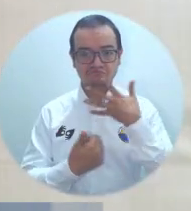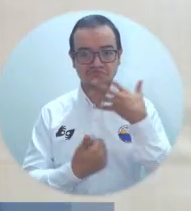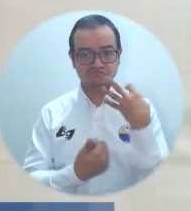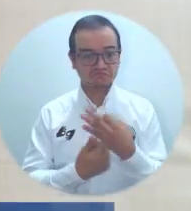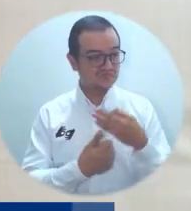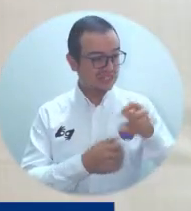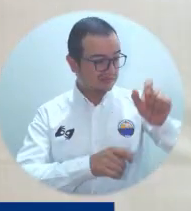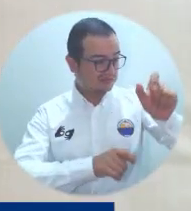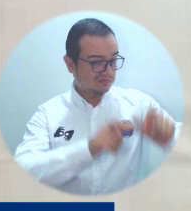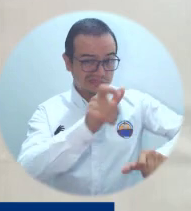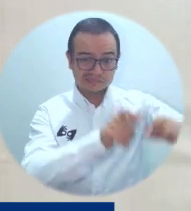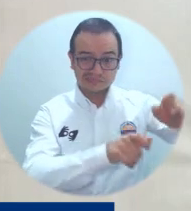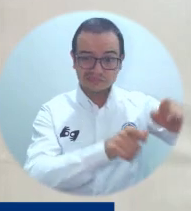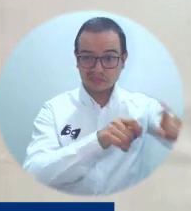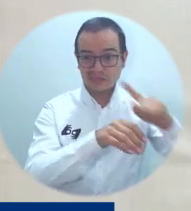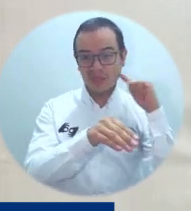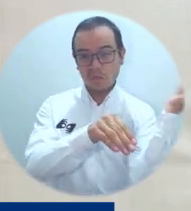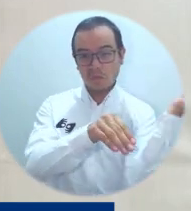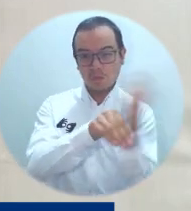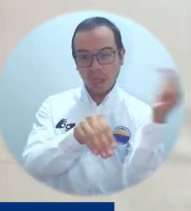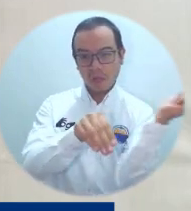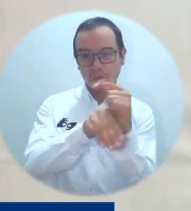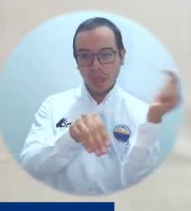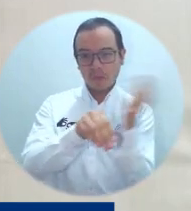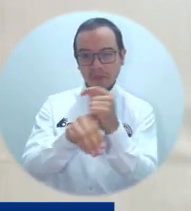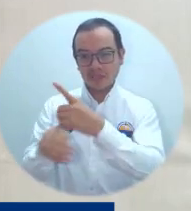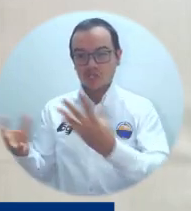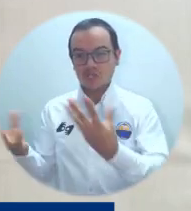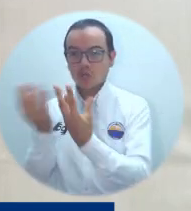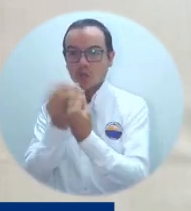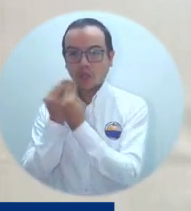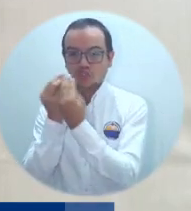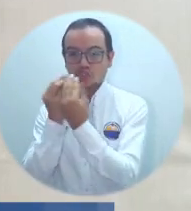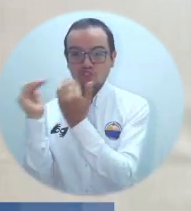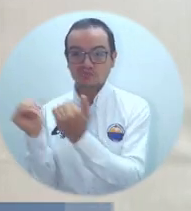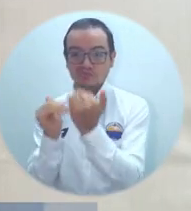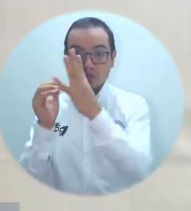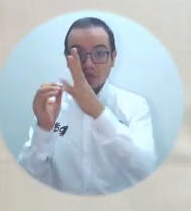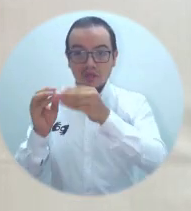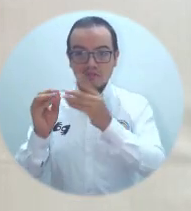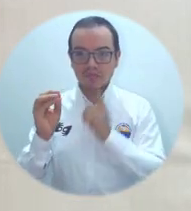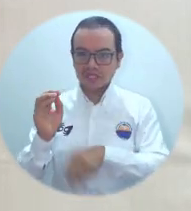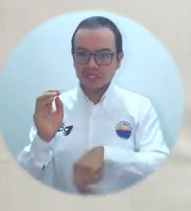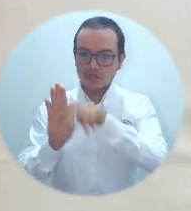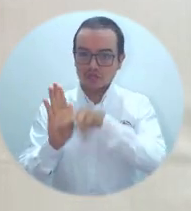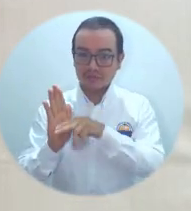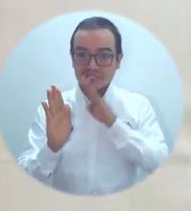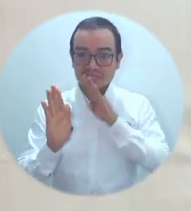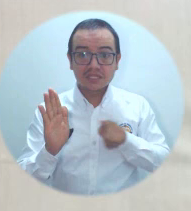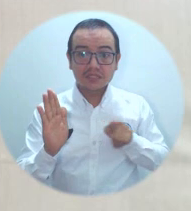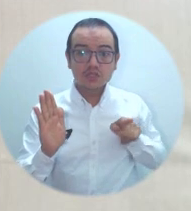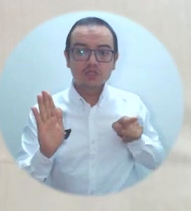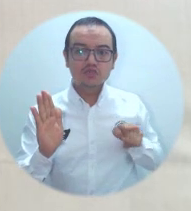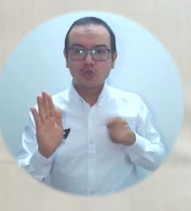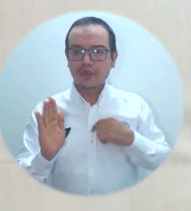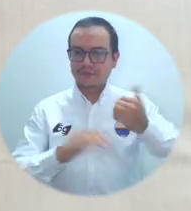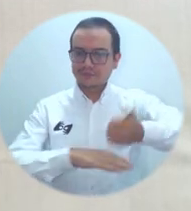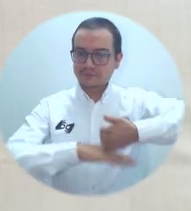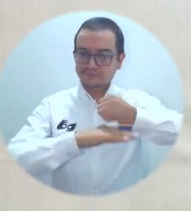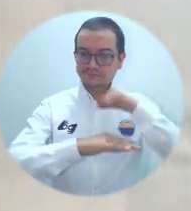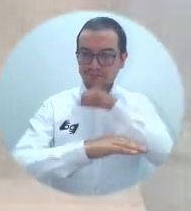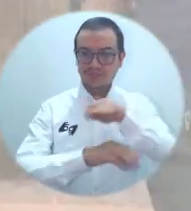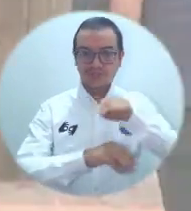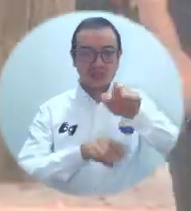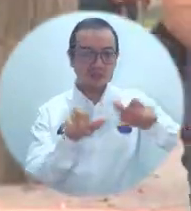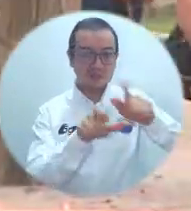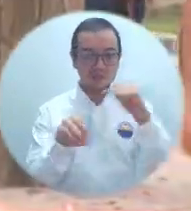categóricamente los señalamientos que han venido haciendo a los miembros del Consejo Superior y a la política del doctor